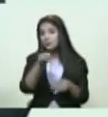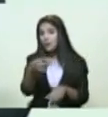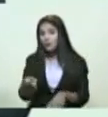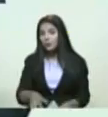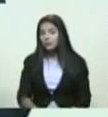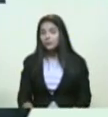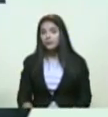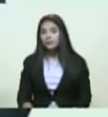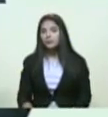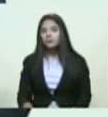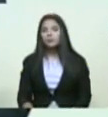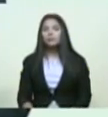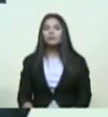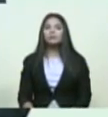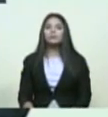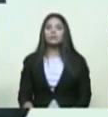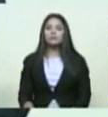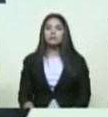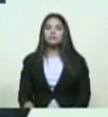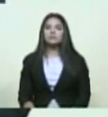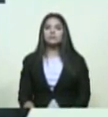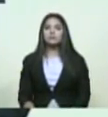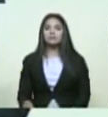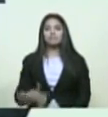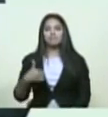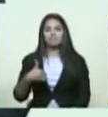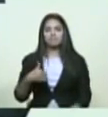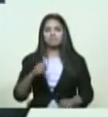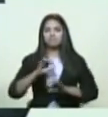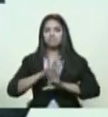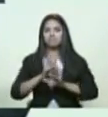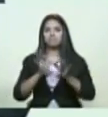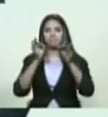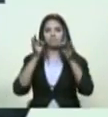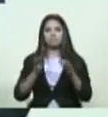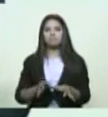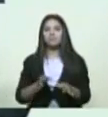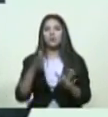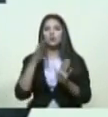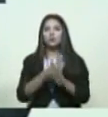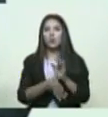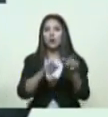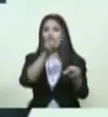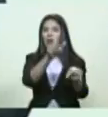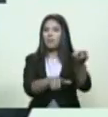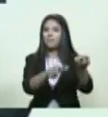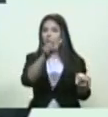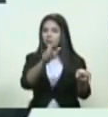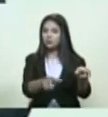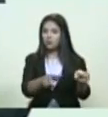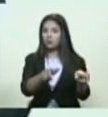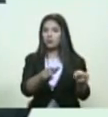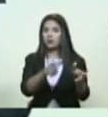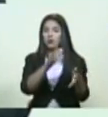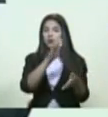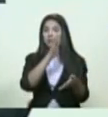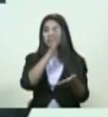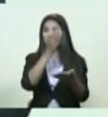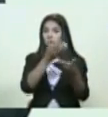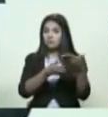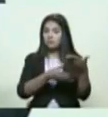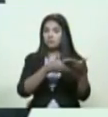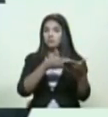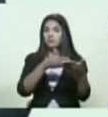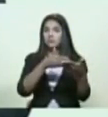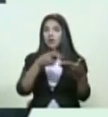mira, mi posición firme, inequívoca en relación a quienes tengan boletas de excarcelación emanadas de